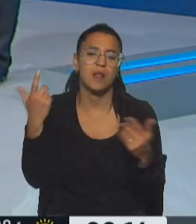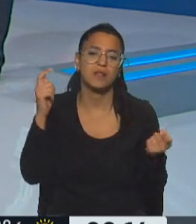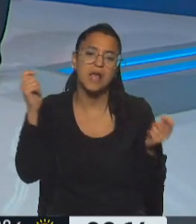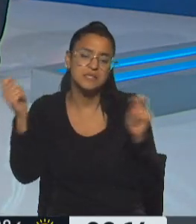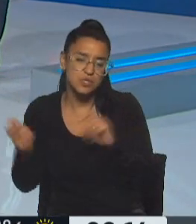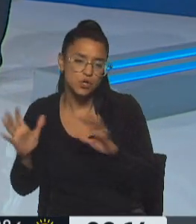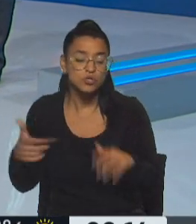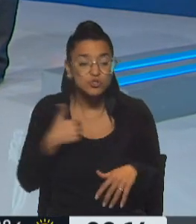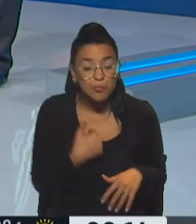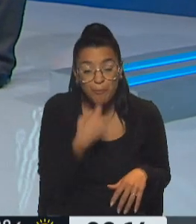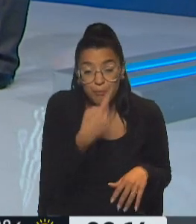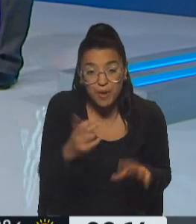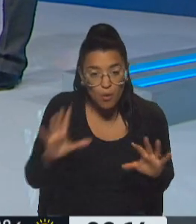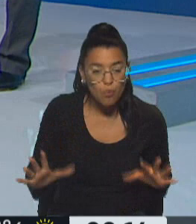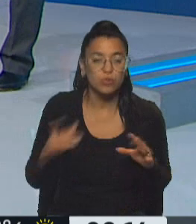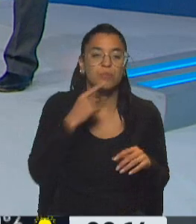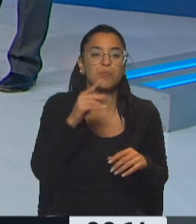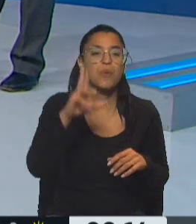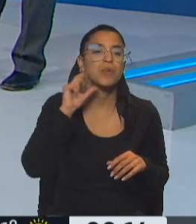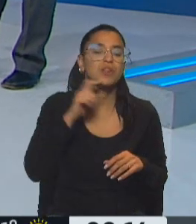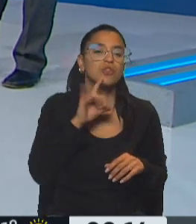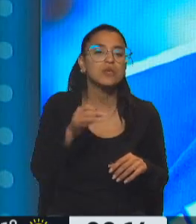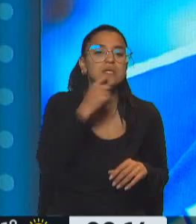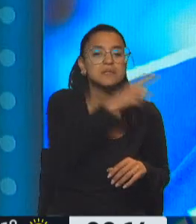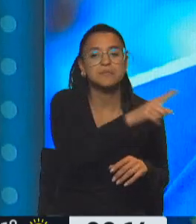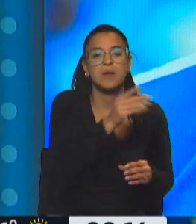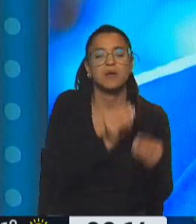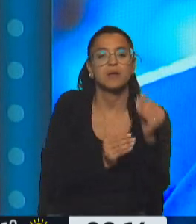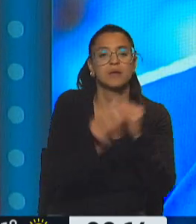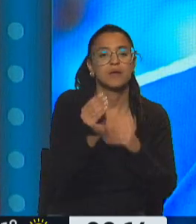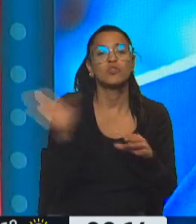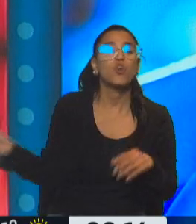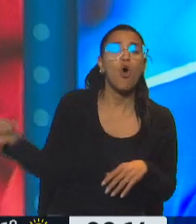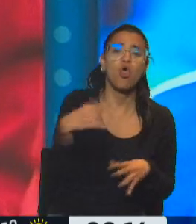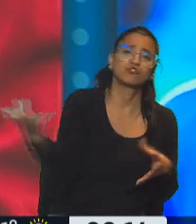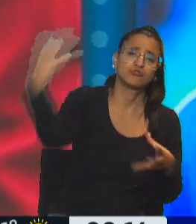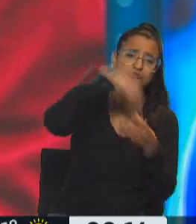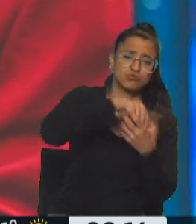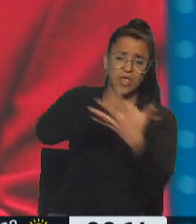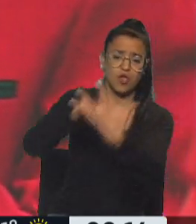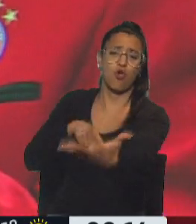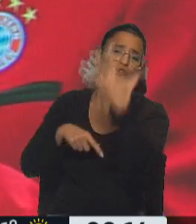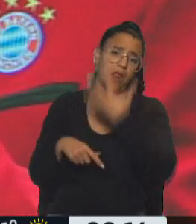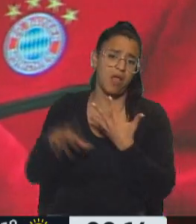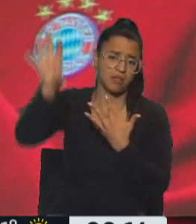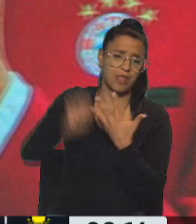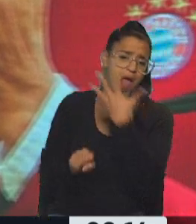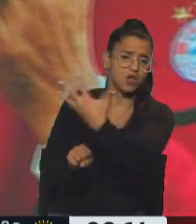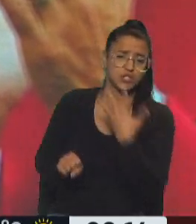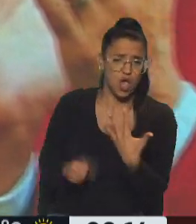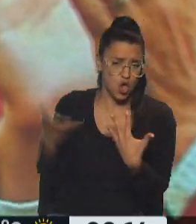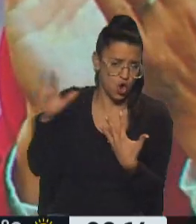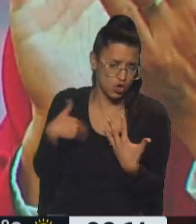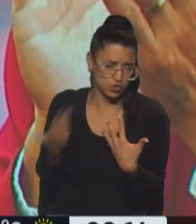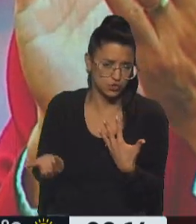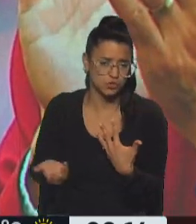probada. Sí. Yo me pregunto, y le pregunto a Brito... ¿Y si para suplantar a Gallardo traemos a todos estos juntos? Es buena la apreciación, la verdad que es buena. Pero